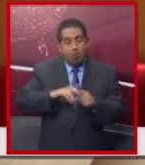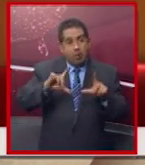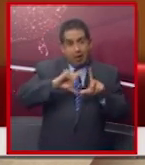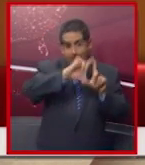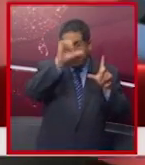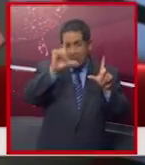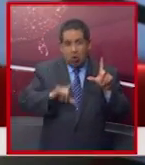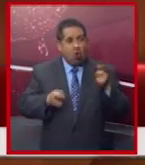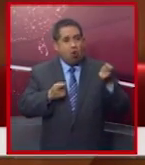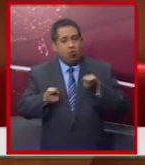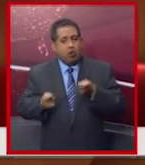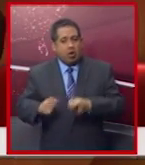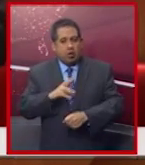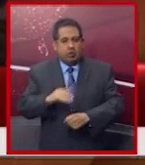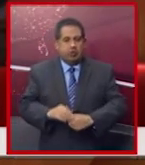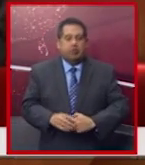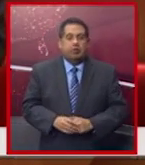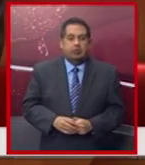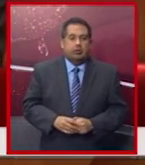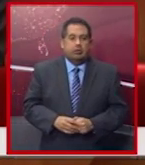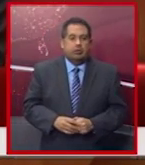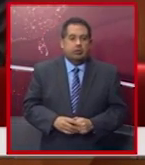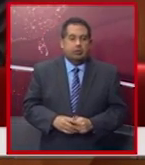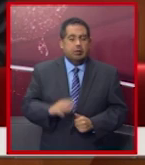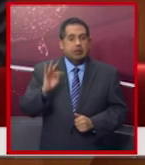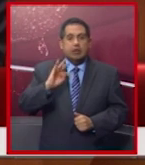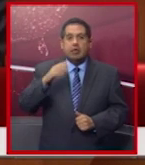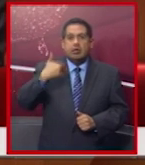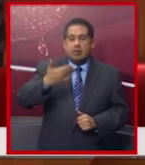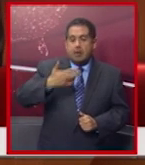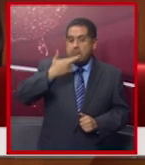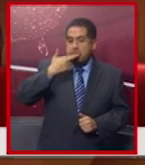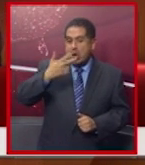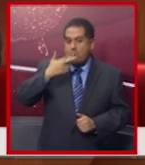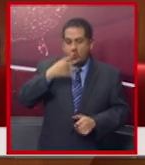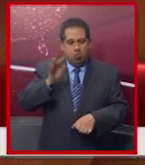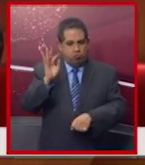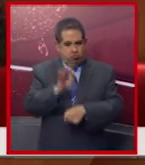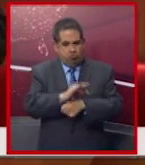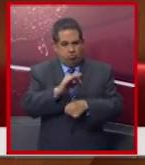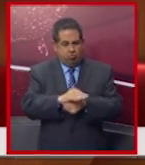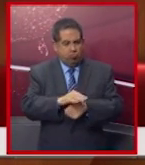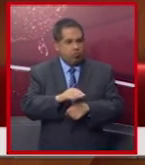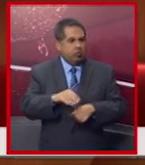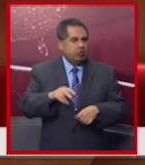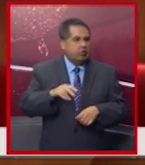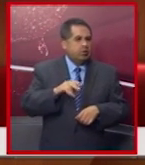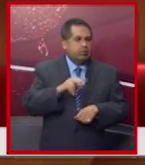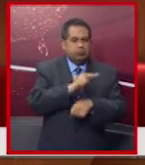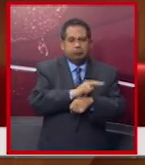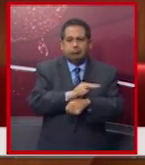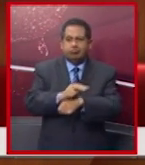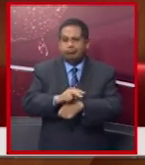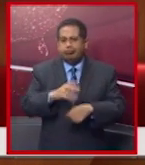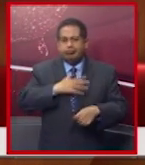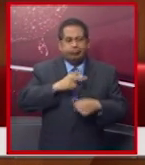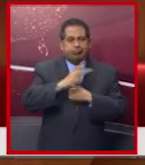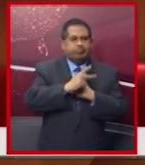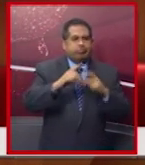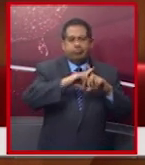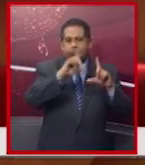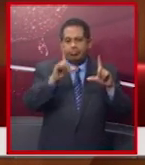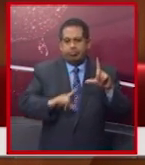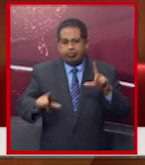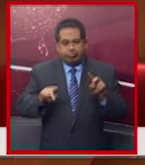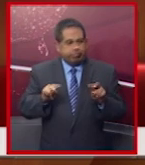del país. Se estará en mejores posibilidades de proteger nuestra nación y de preservar